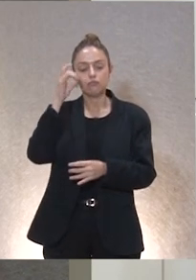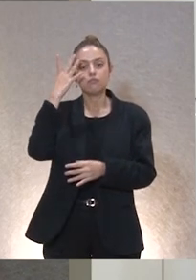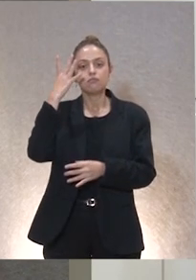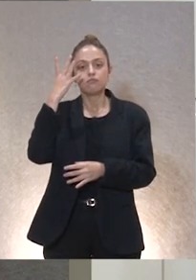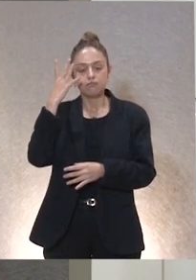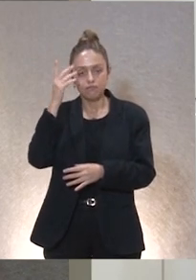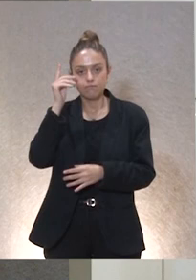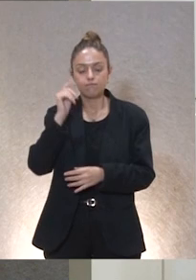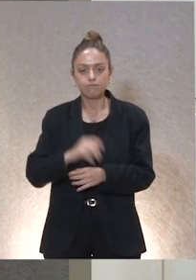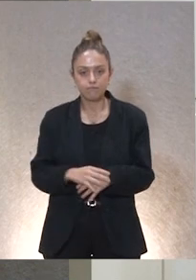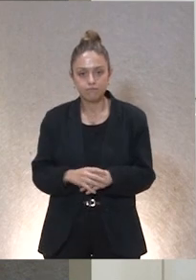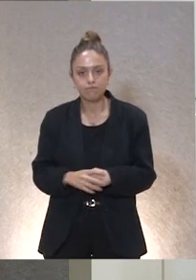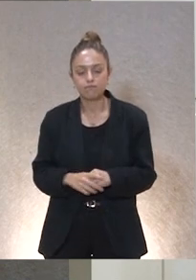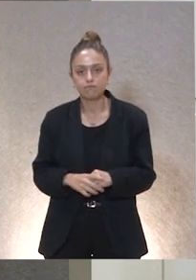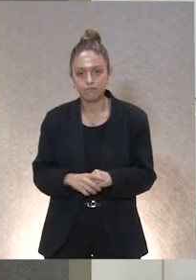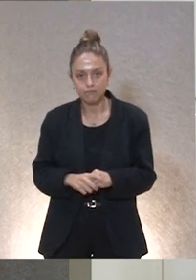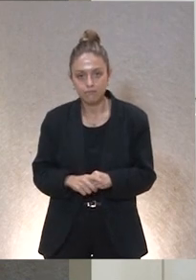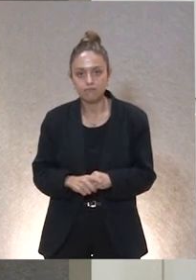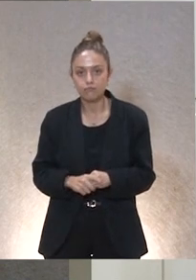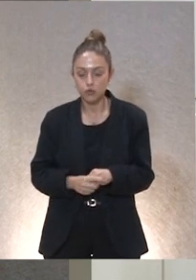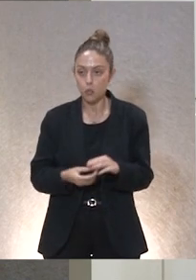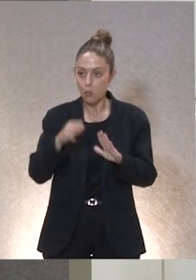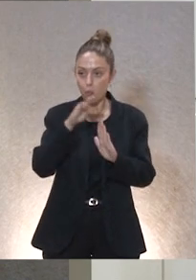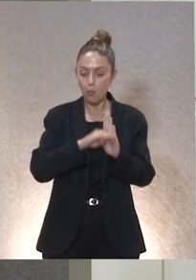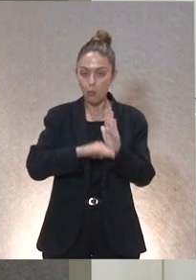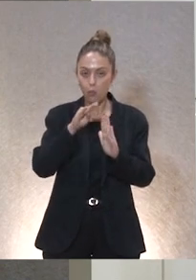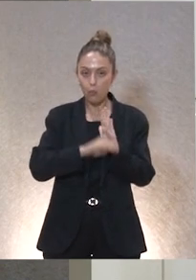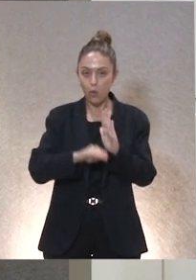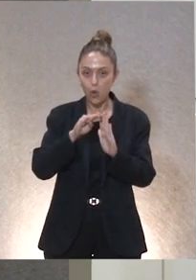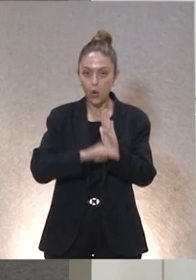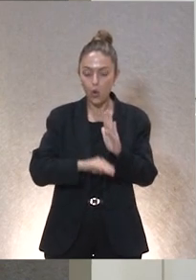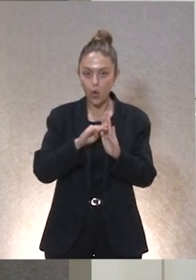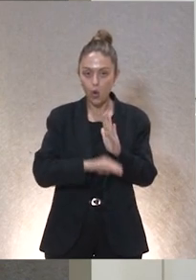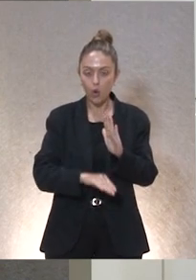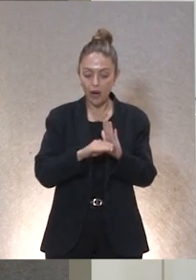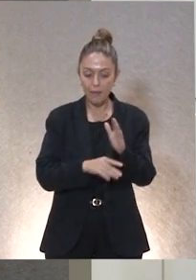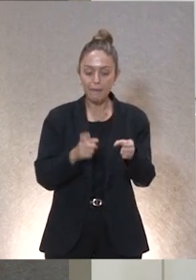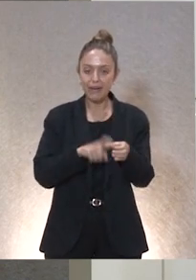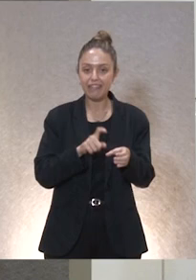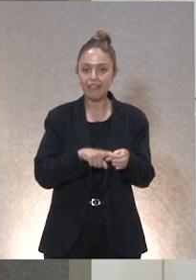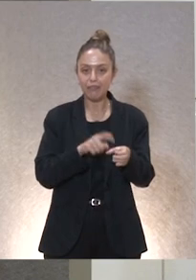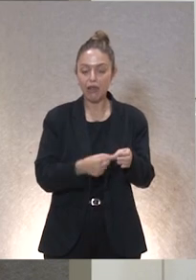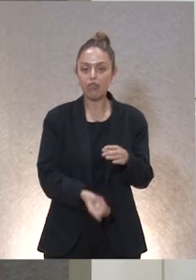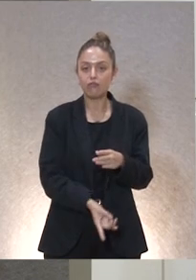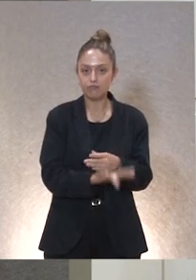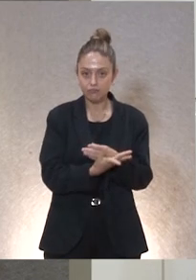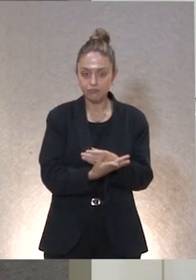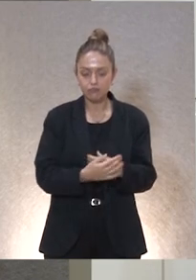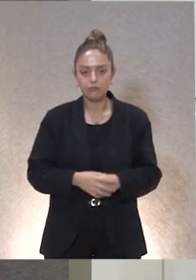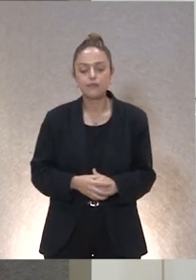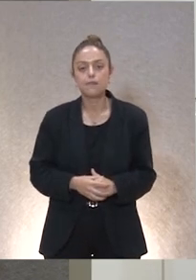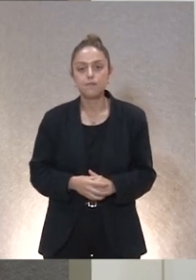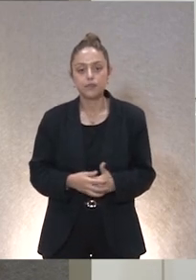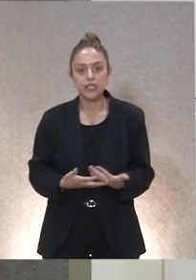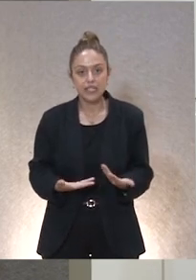primero el el hacer un programa eh eh de participación y y Qué